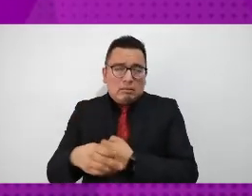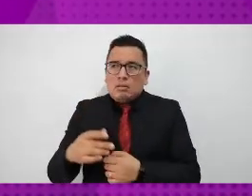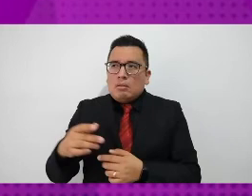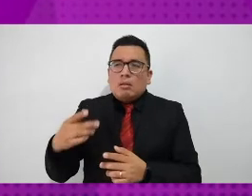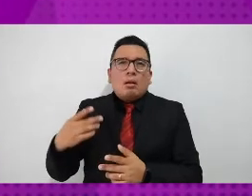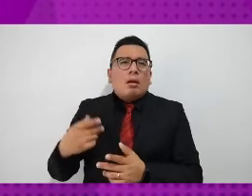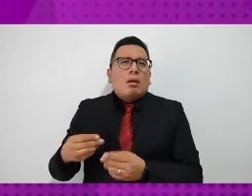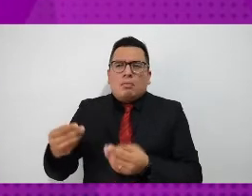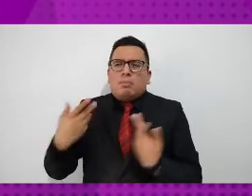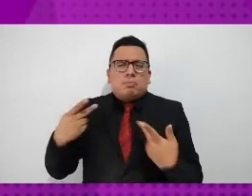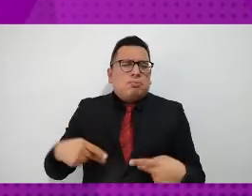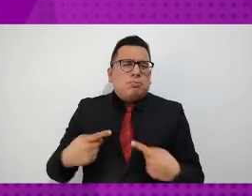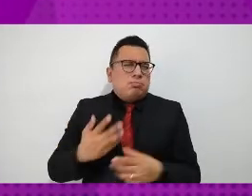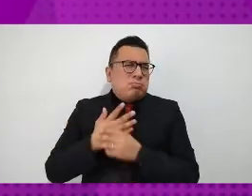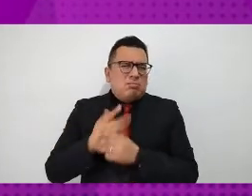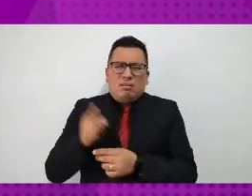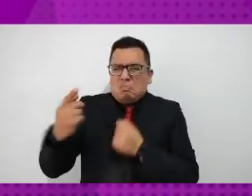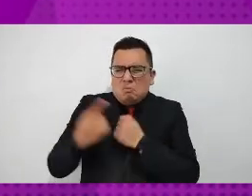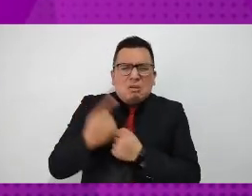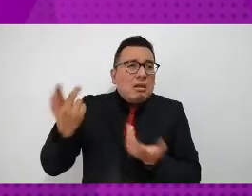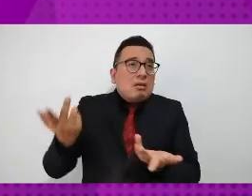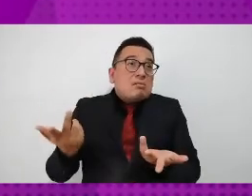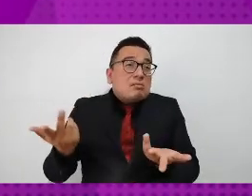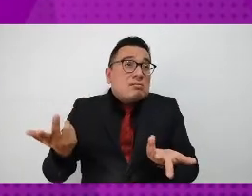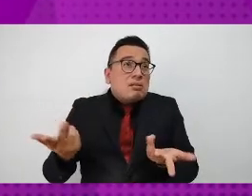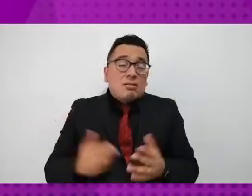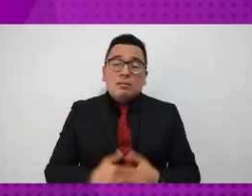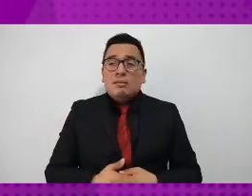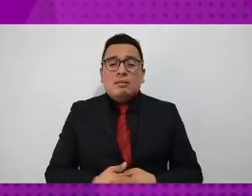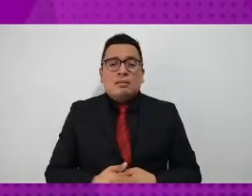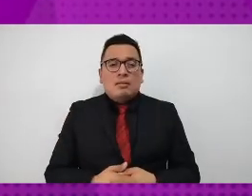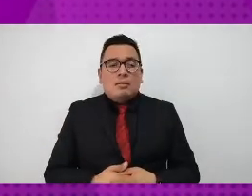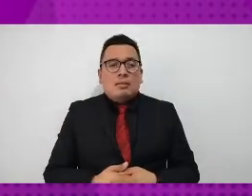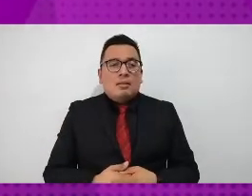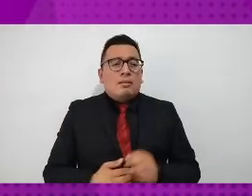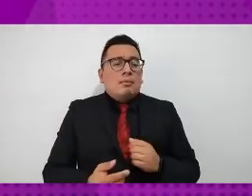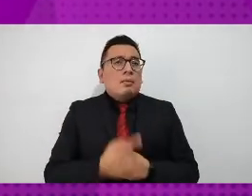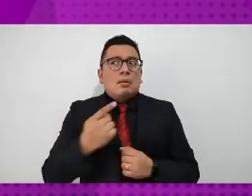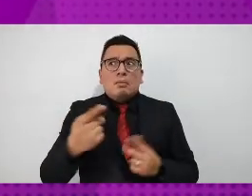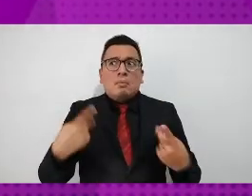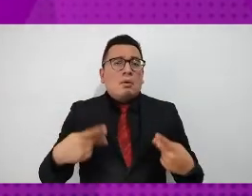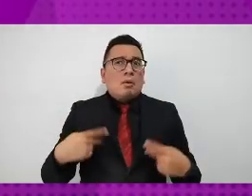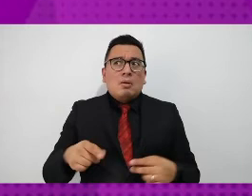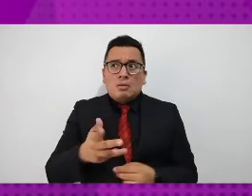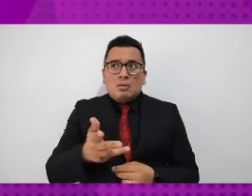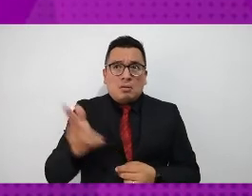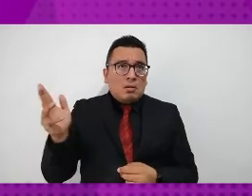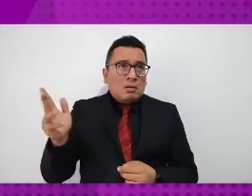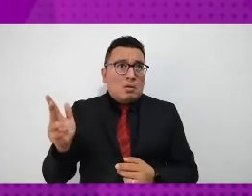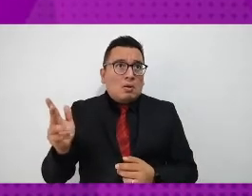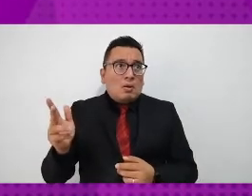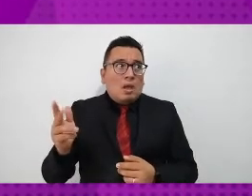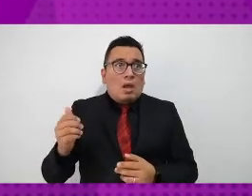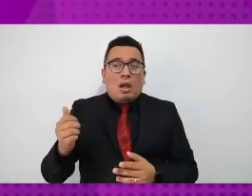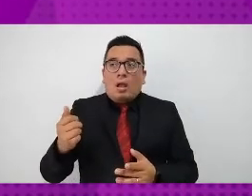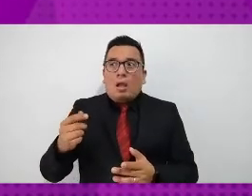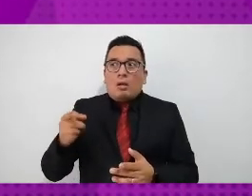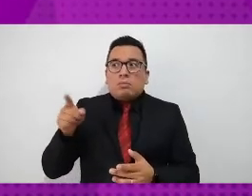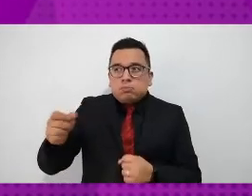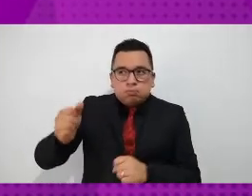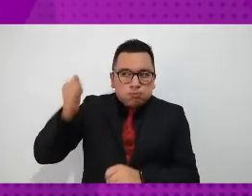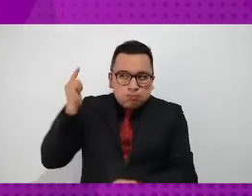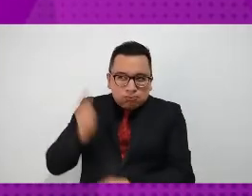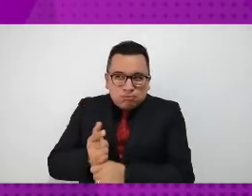todavía personas que dicen por qué están votando por qué toda persona es inocente hasta que se le demuestre lo